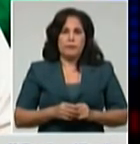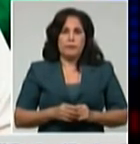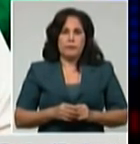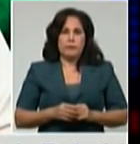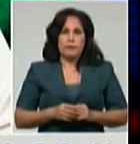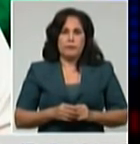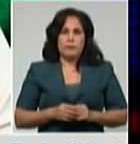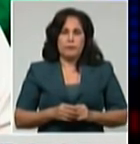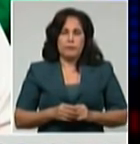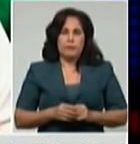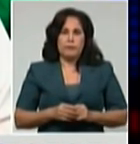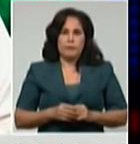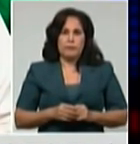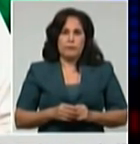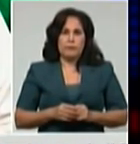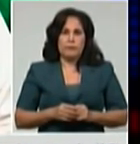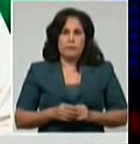Américas.